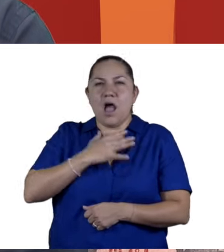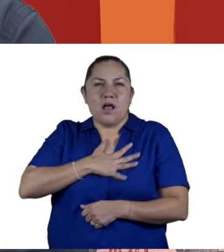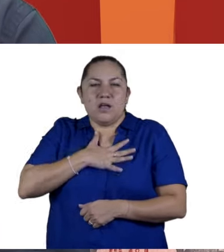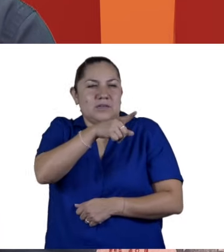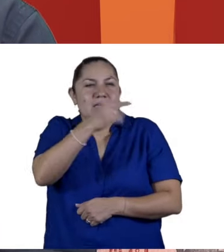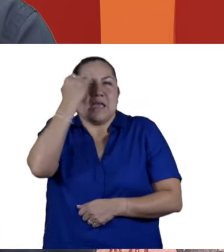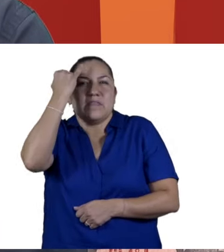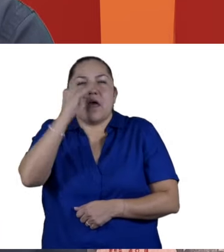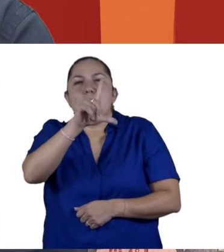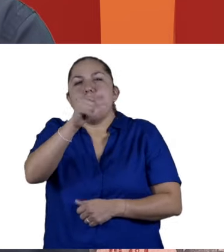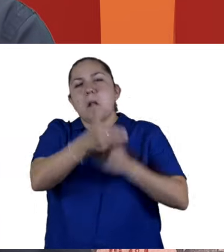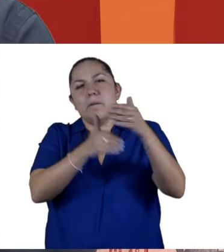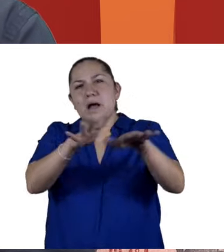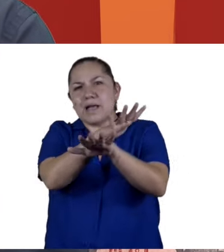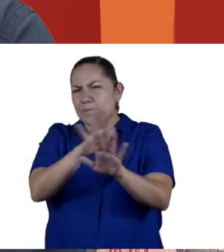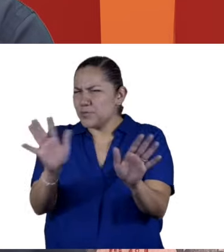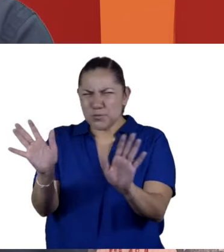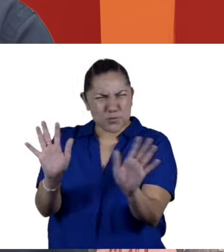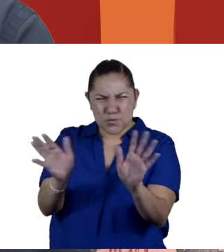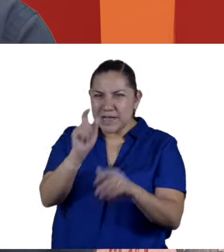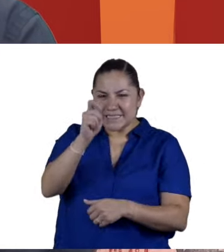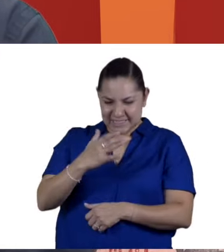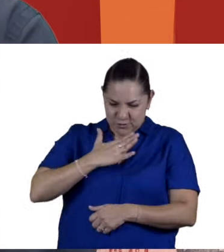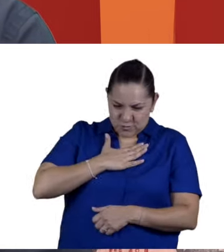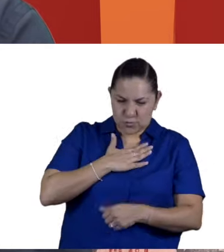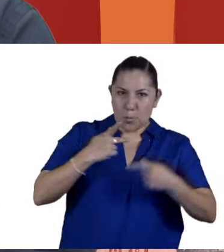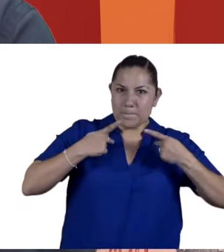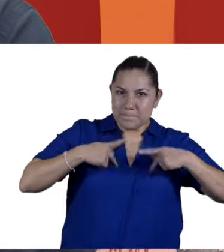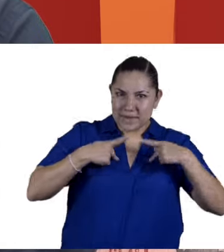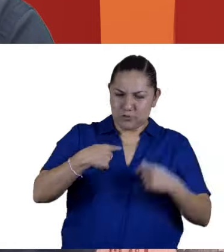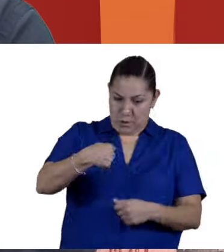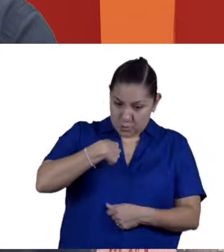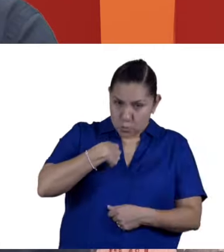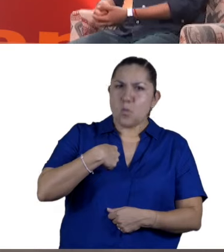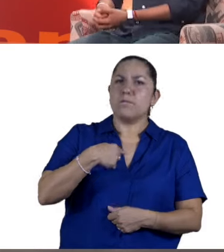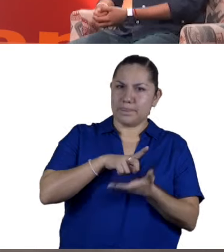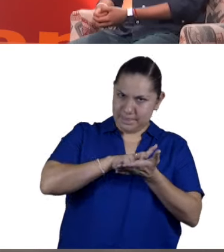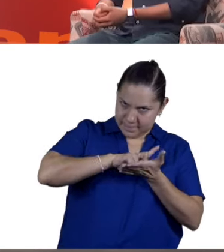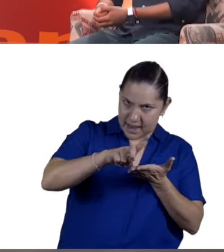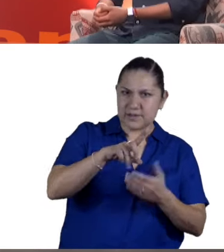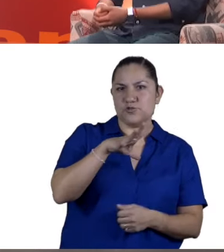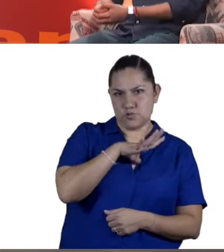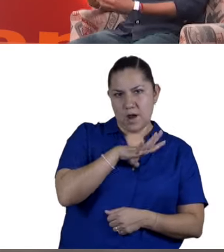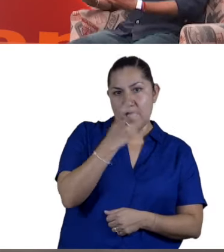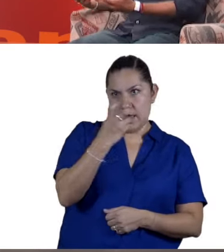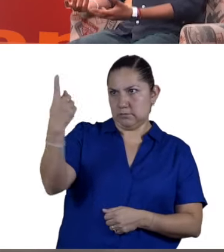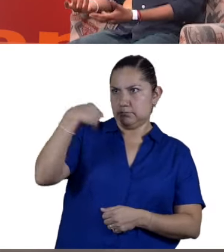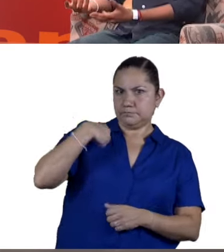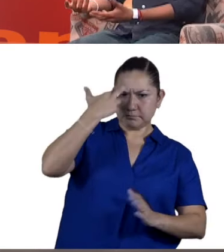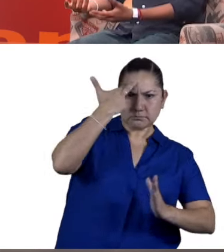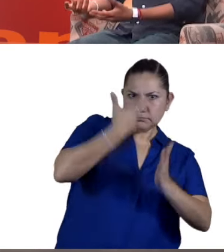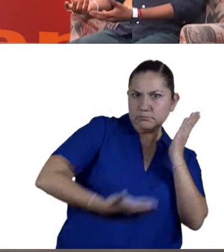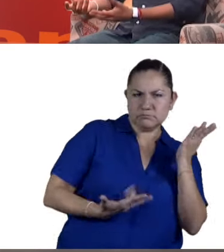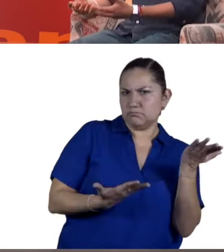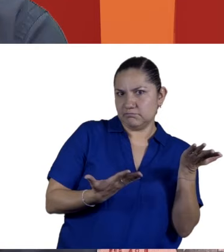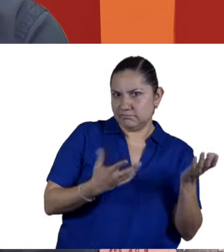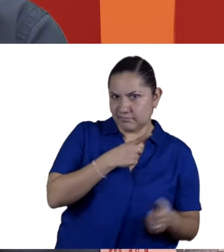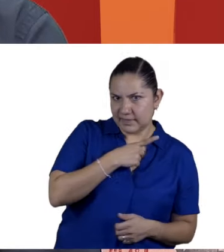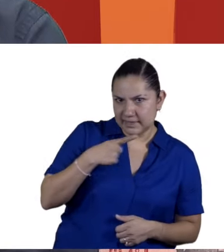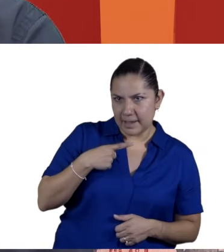ideología, son derechos humanos. Somos personas que tenemos esos derechos que se están violentando porque no nos